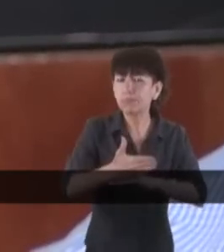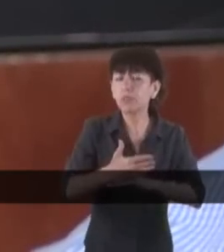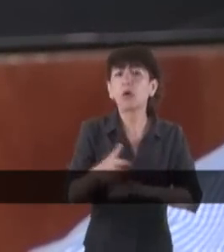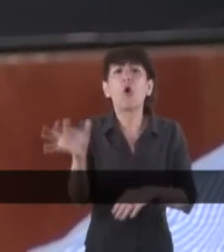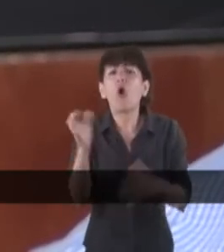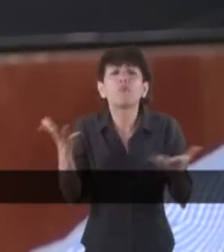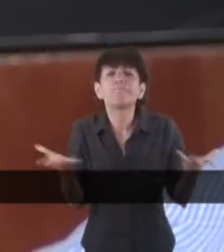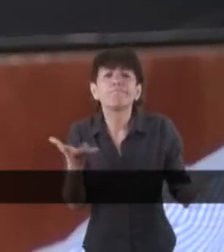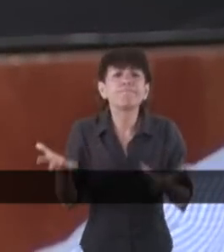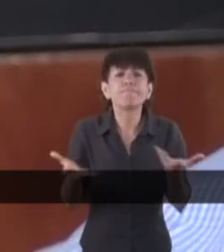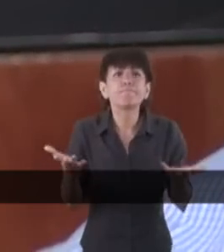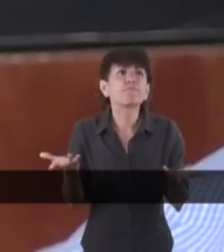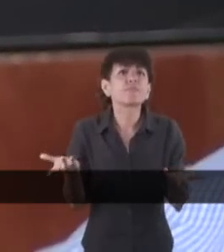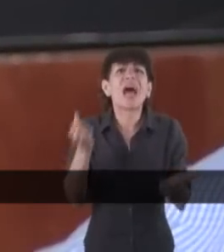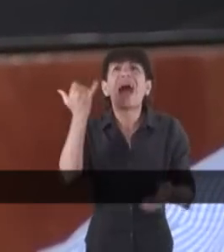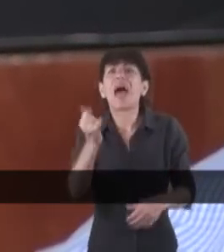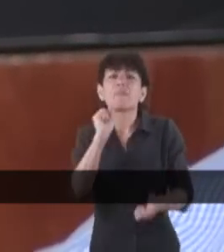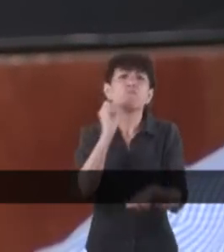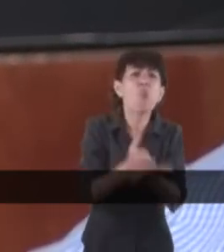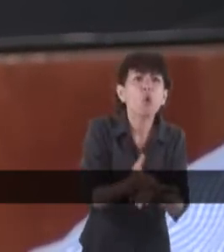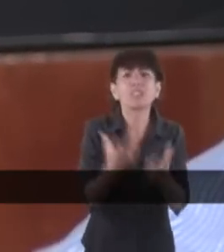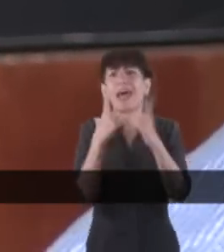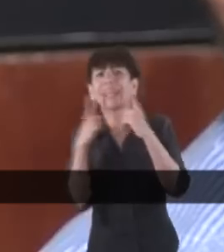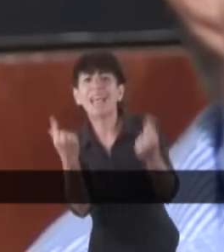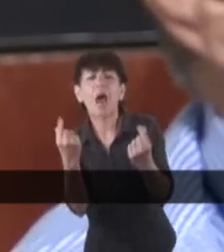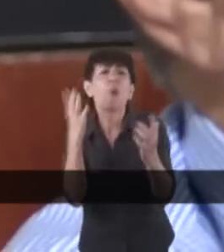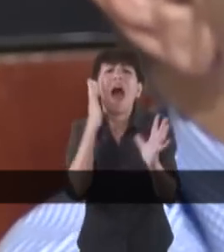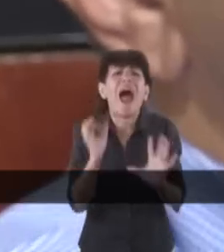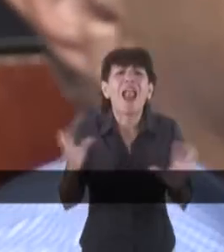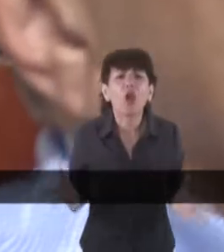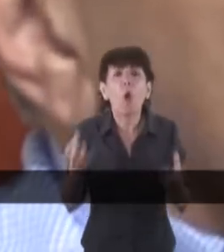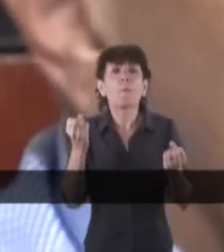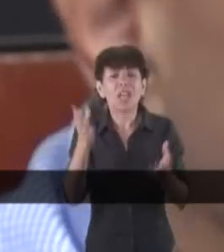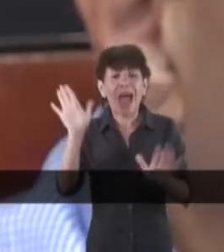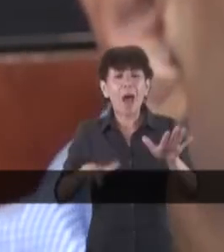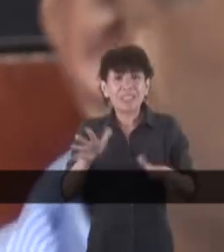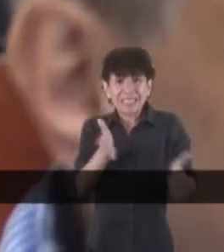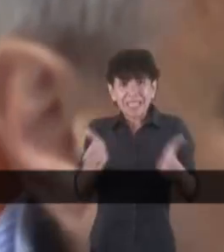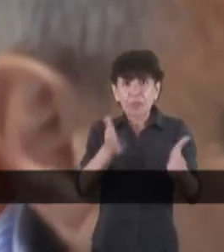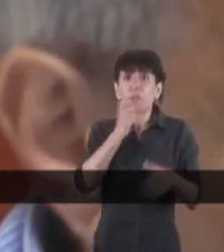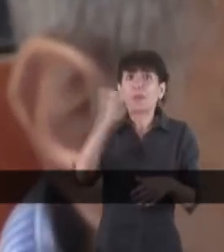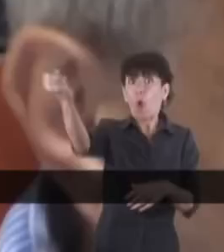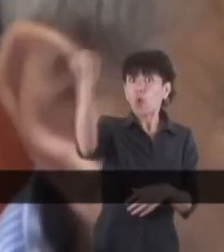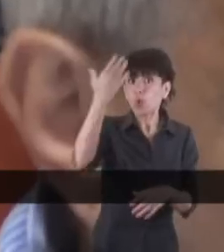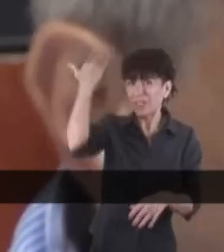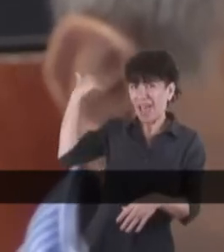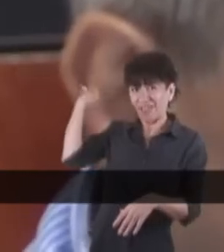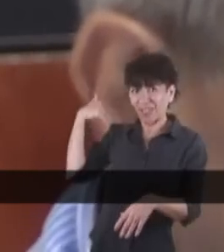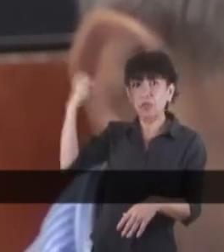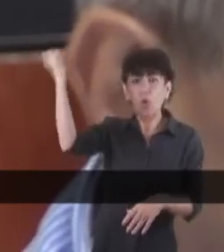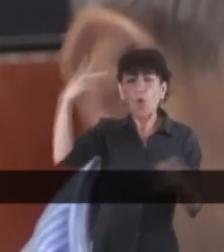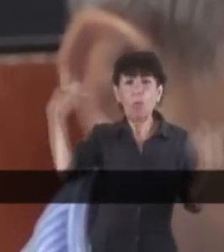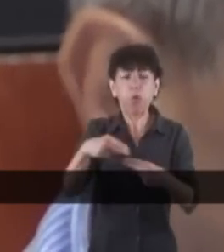ser algún tipo no sé, de multa, reclamo, lo que tenga que ver también, porque a veces los servicios, como el caso de la luz, el otro día, bueno, no prestó los